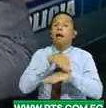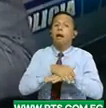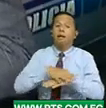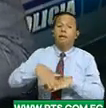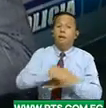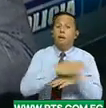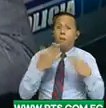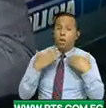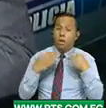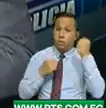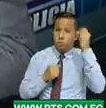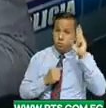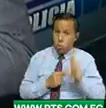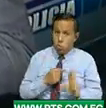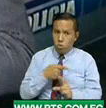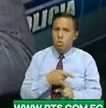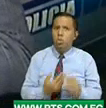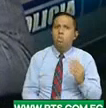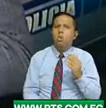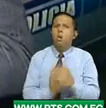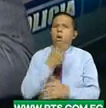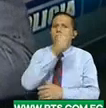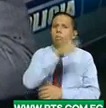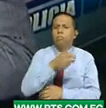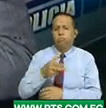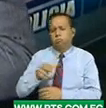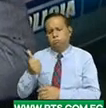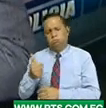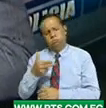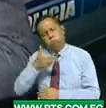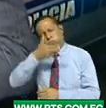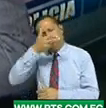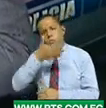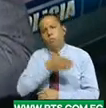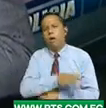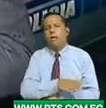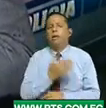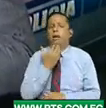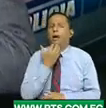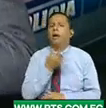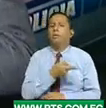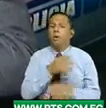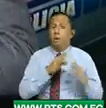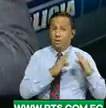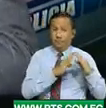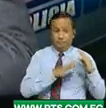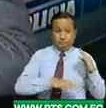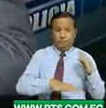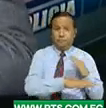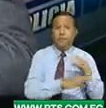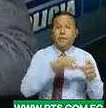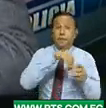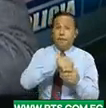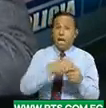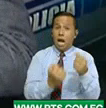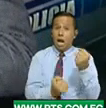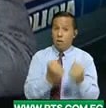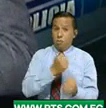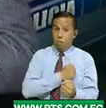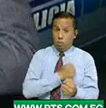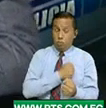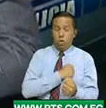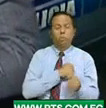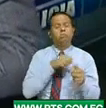de Guayaquil se suscitó un nuevo caso de sicariato. Una persona estaba dentro de su vehículo, el cual fue